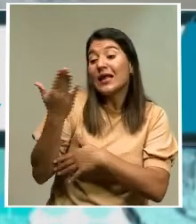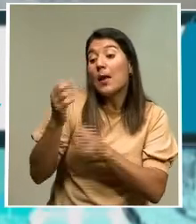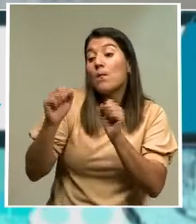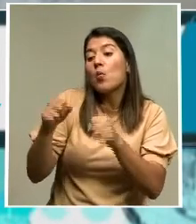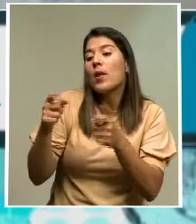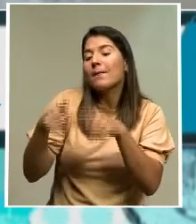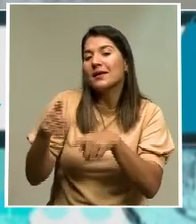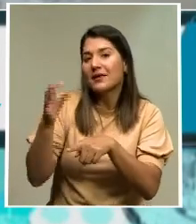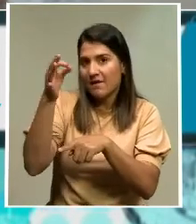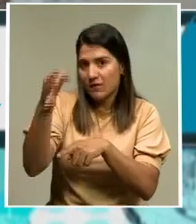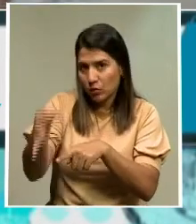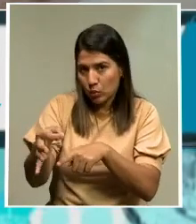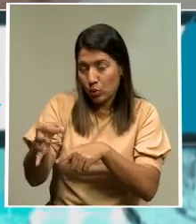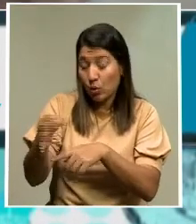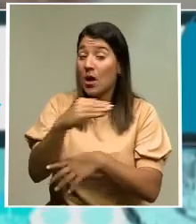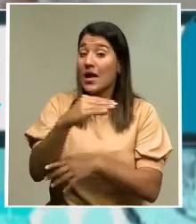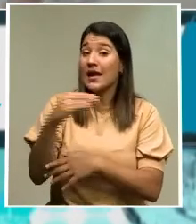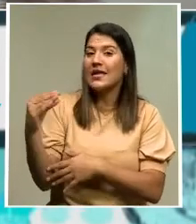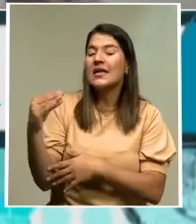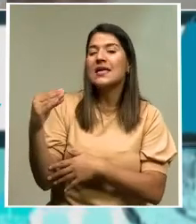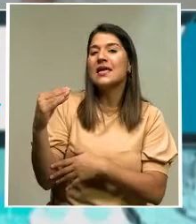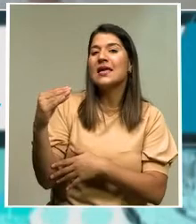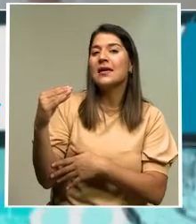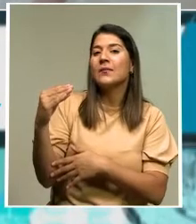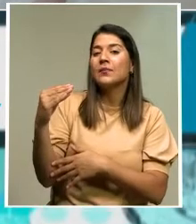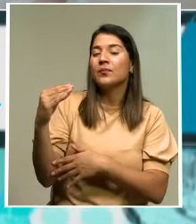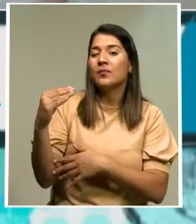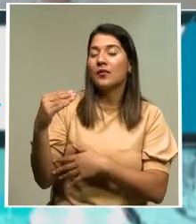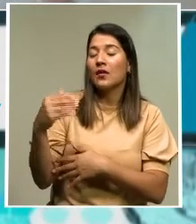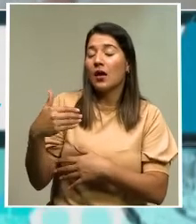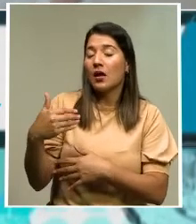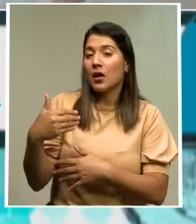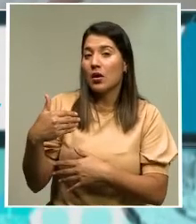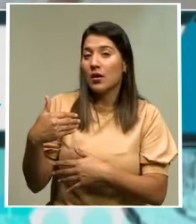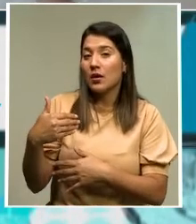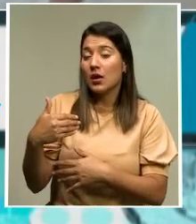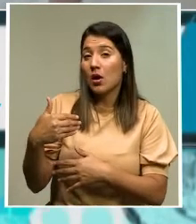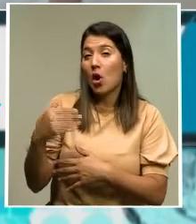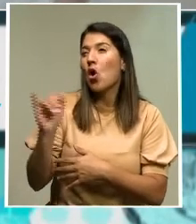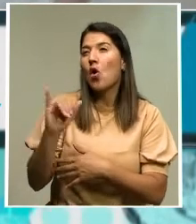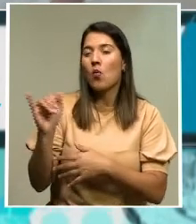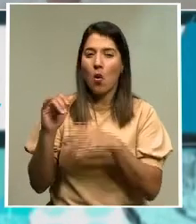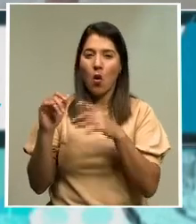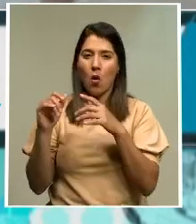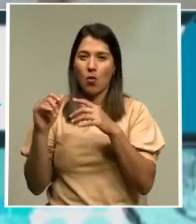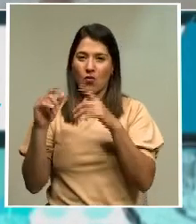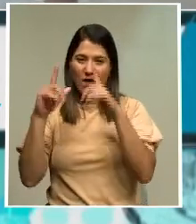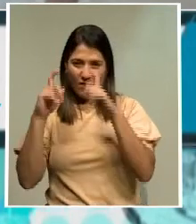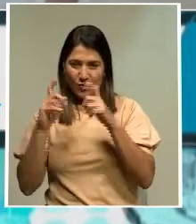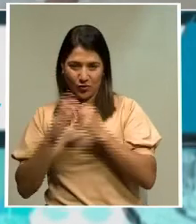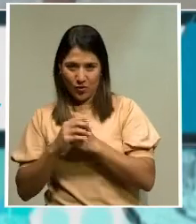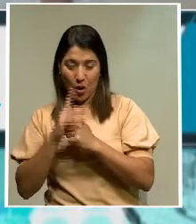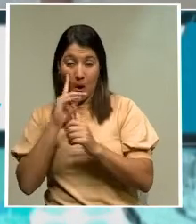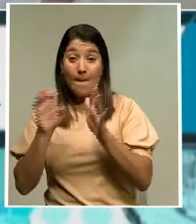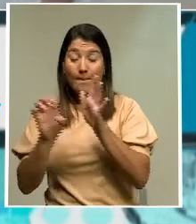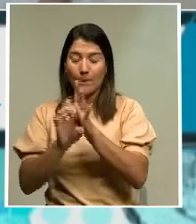comportamiento debido al momento, cuando se toma una foto, por decir algo. Hoy mismo, si